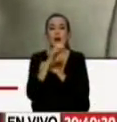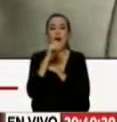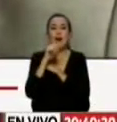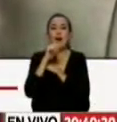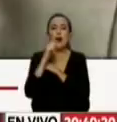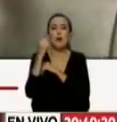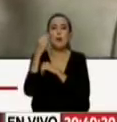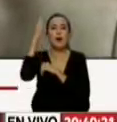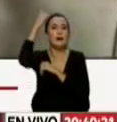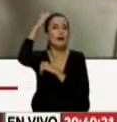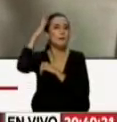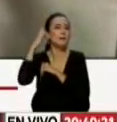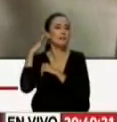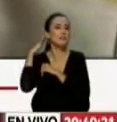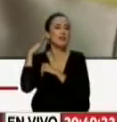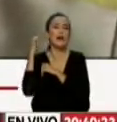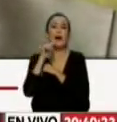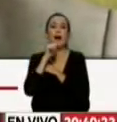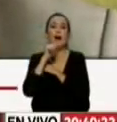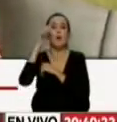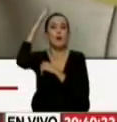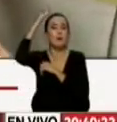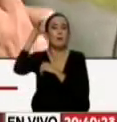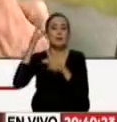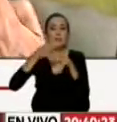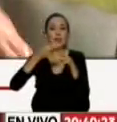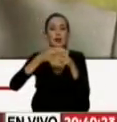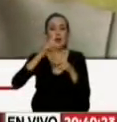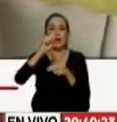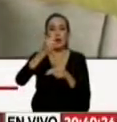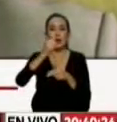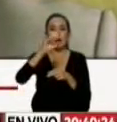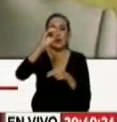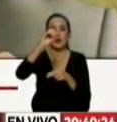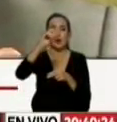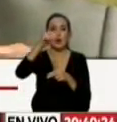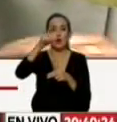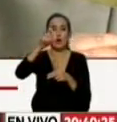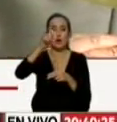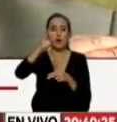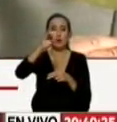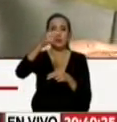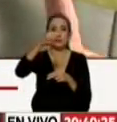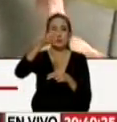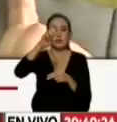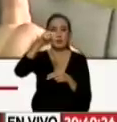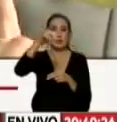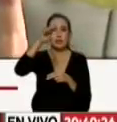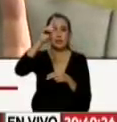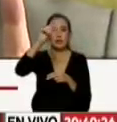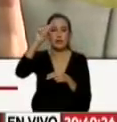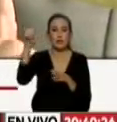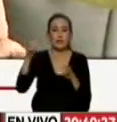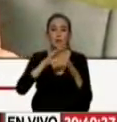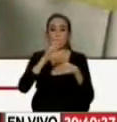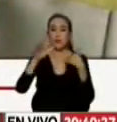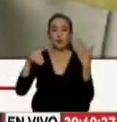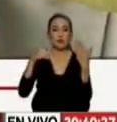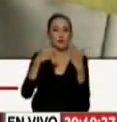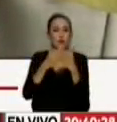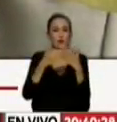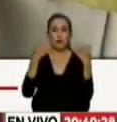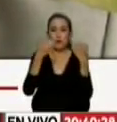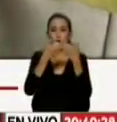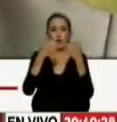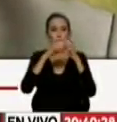Agua oxigenada es un químico que utiliza no solamente esta compañía, sino toda la